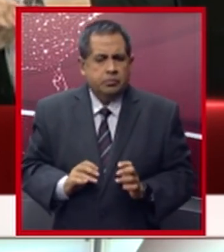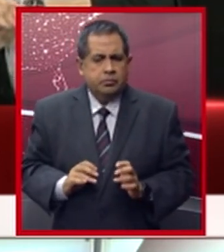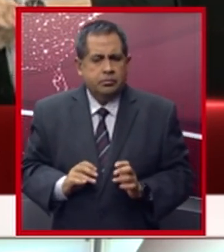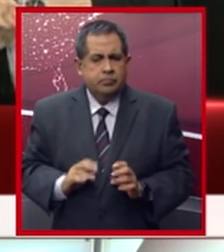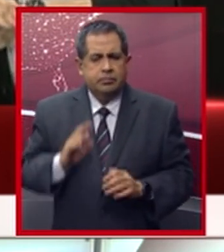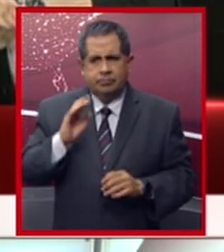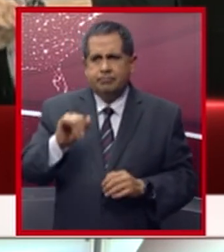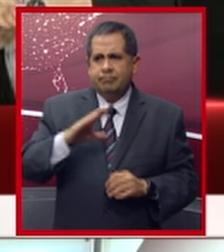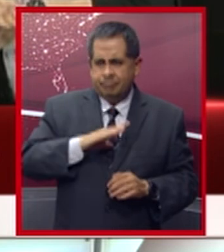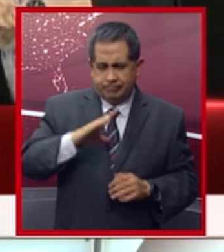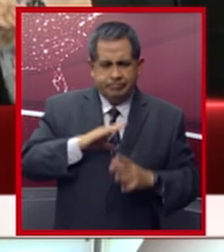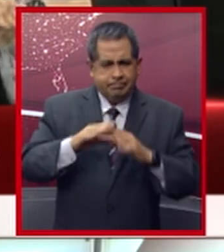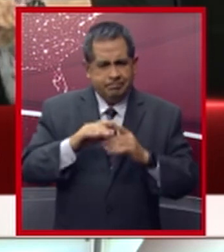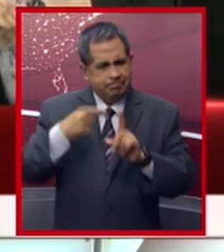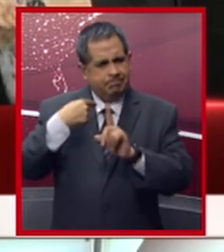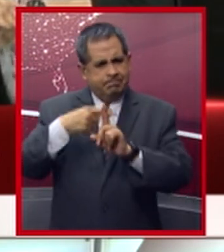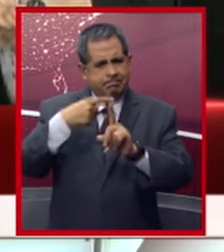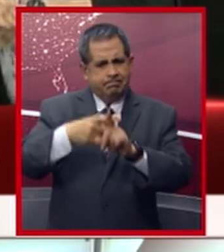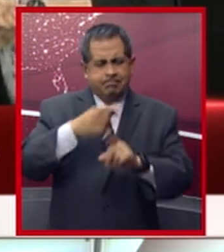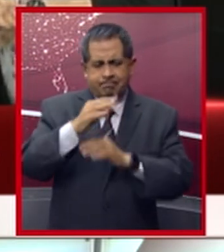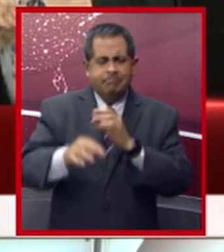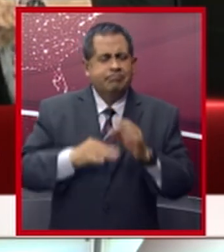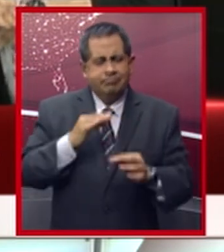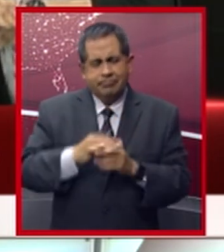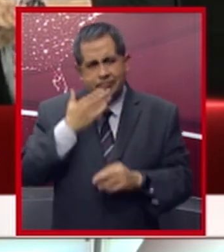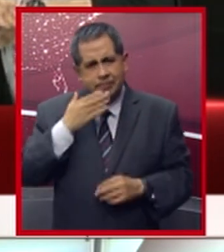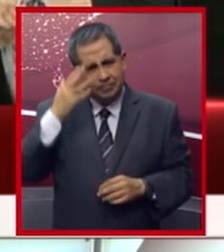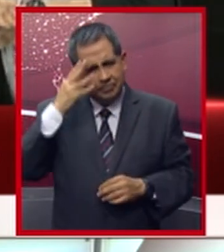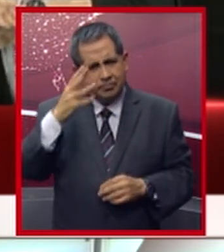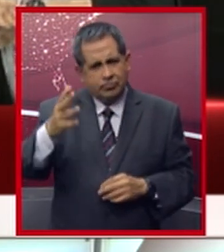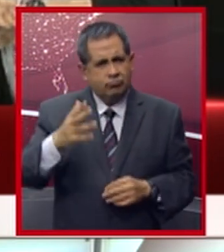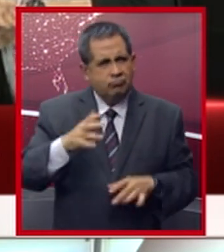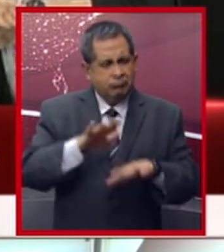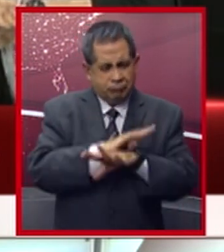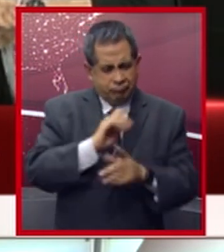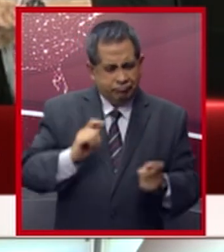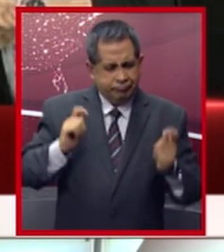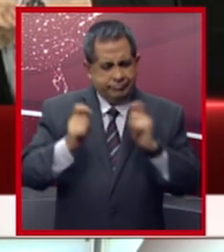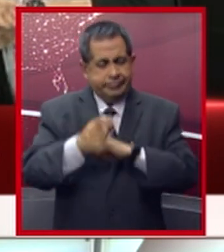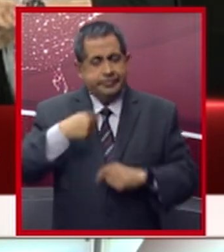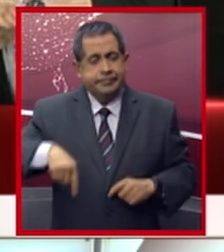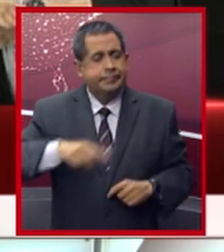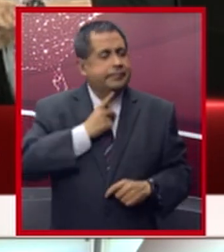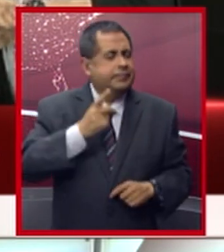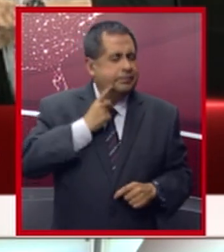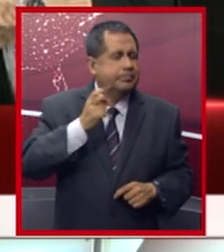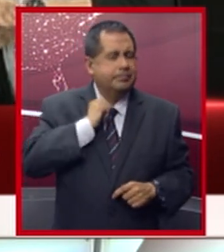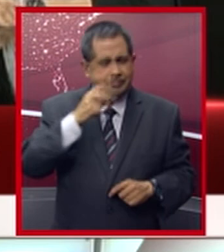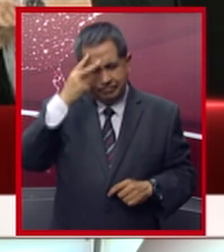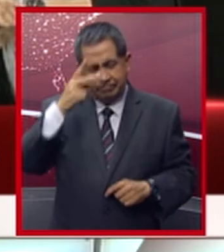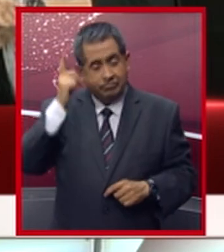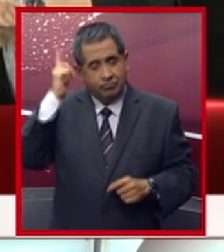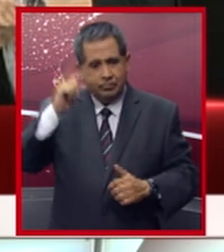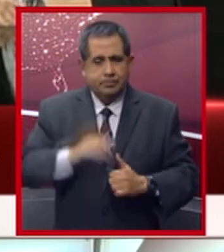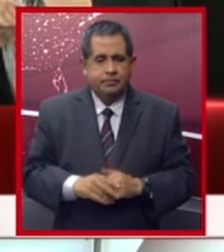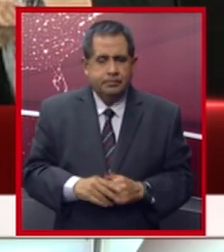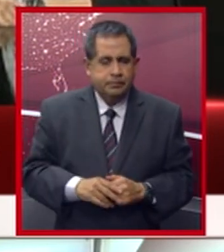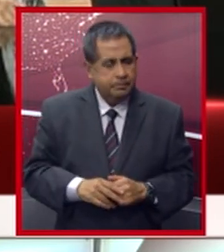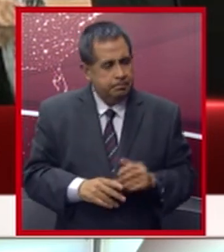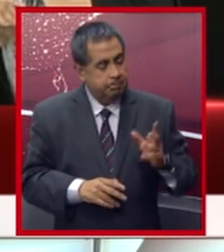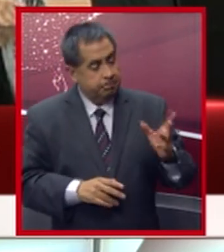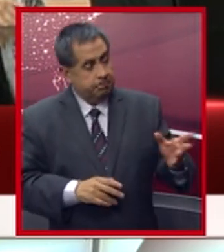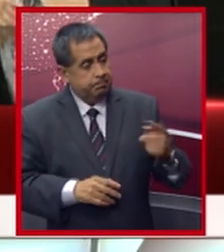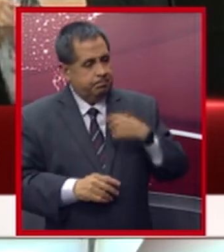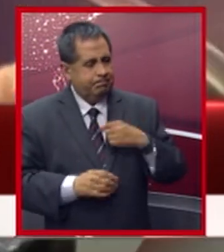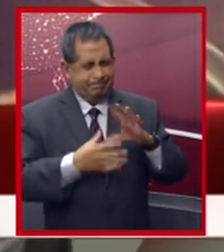va a tener efectos positivos dentro de poco y a eso le apostamos los diputados y diputadas de este país. Doctor Ortega nos ha explicado